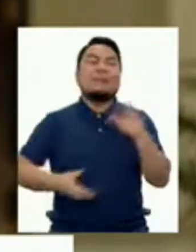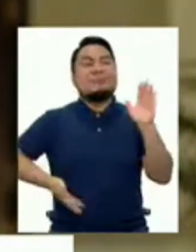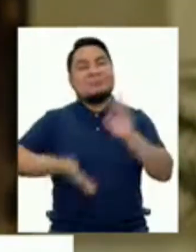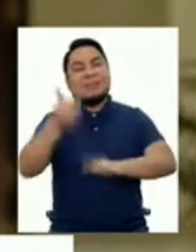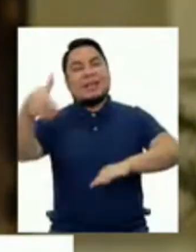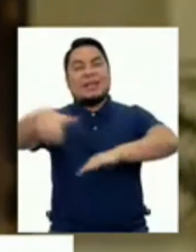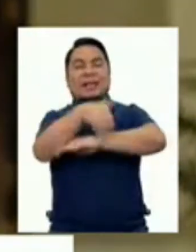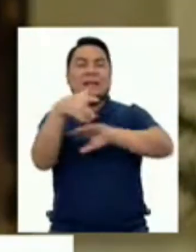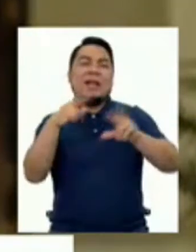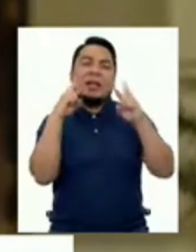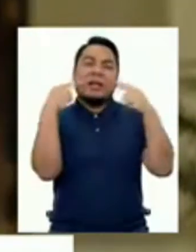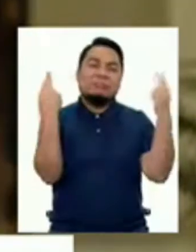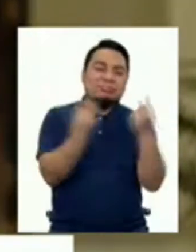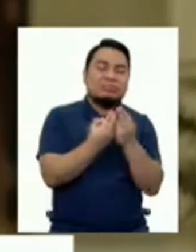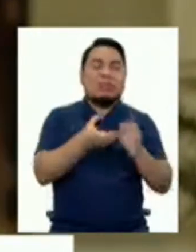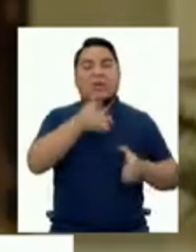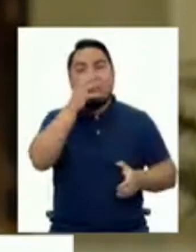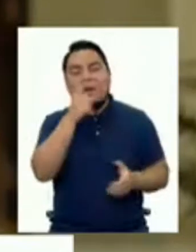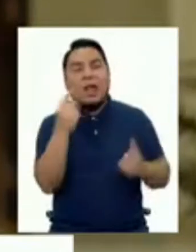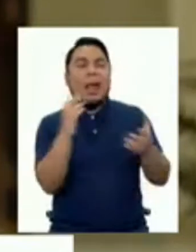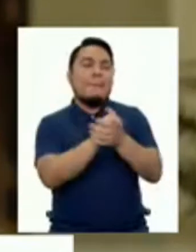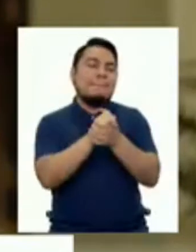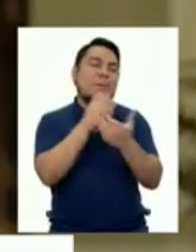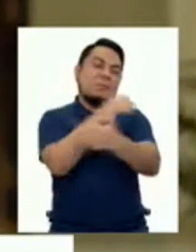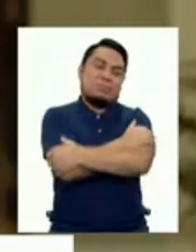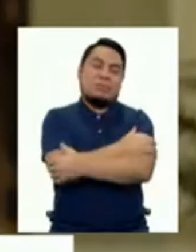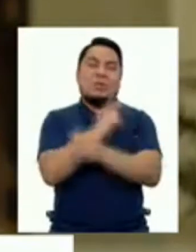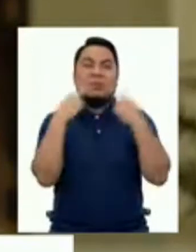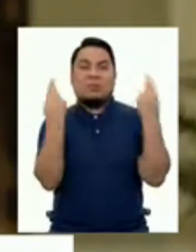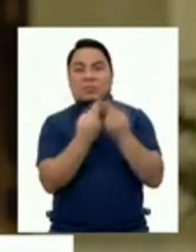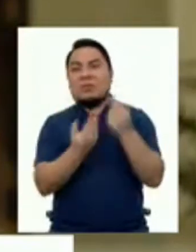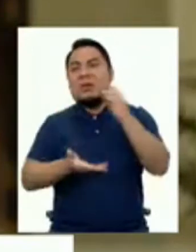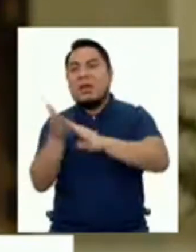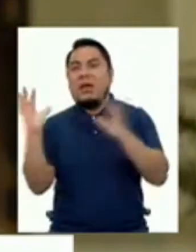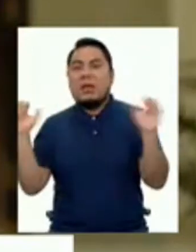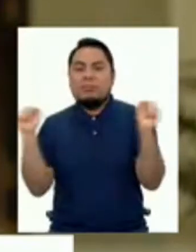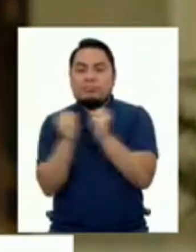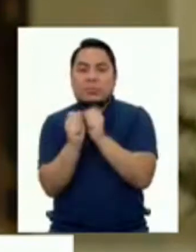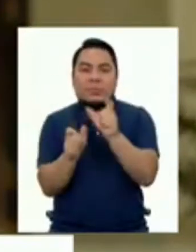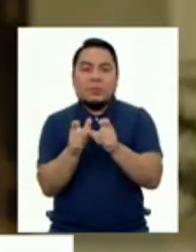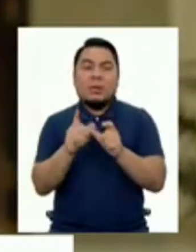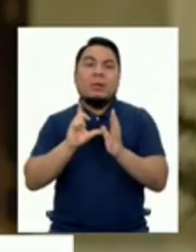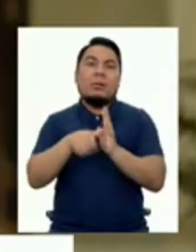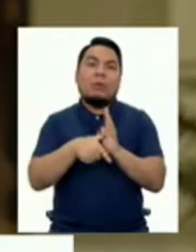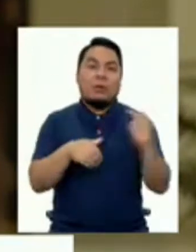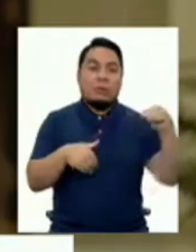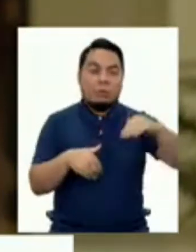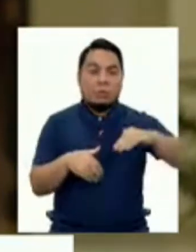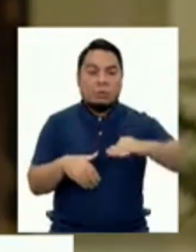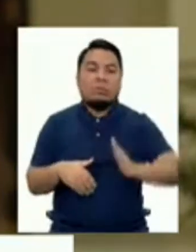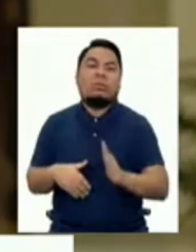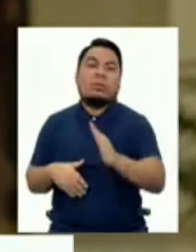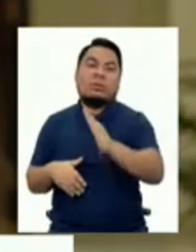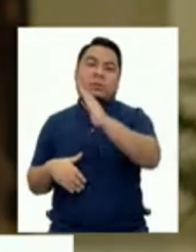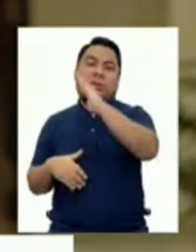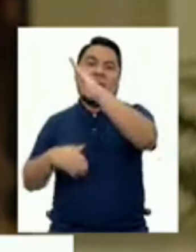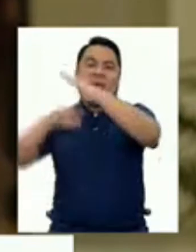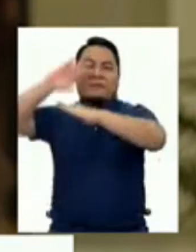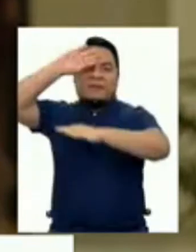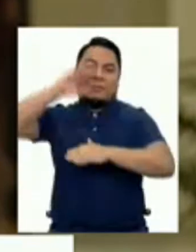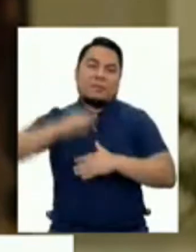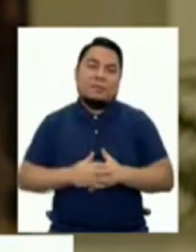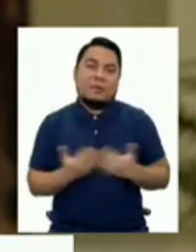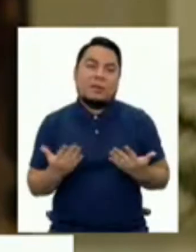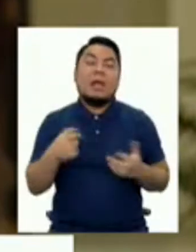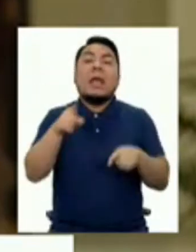irresponsablemente tomar acciones que nos hagan retroceder en lo que hemos avanzado en este esfuerzo. Y eso depende solo de